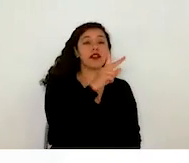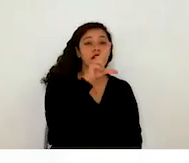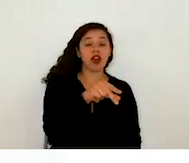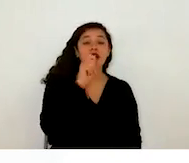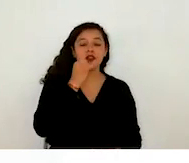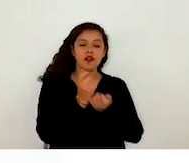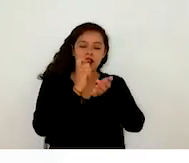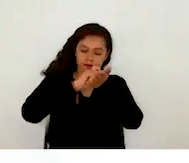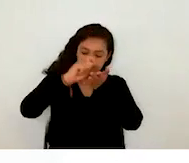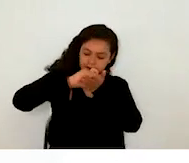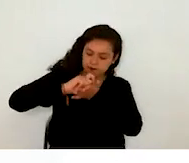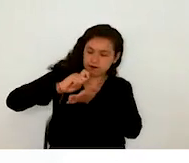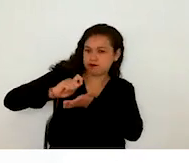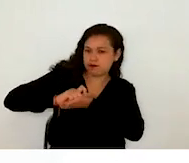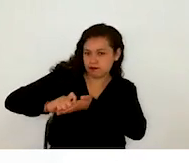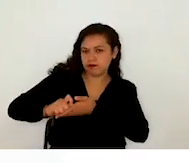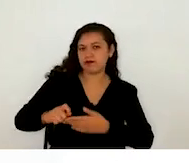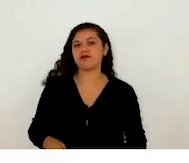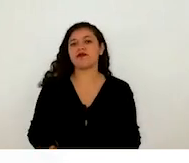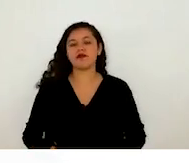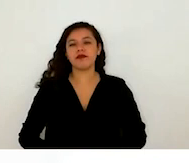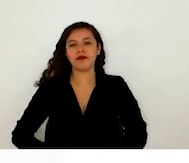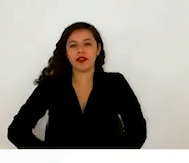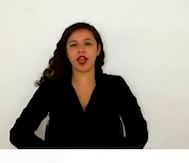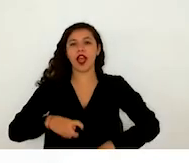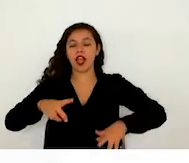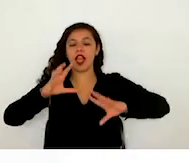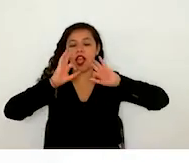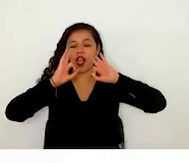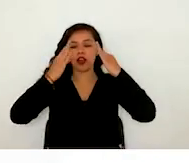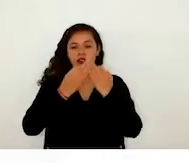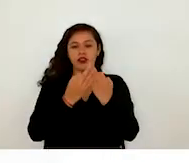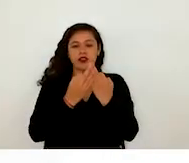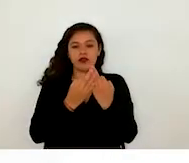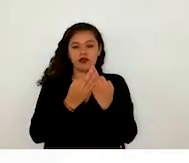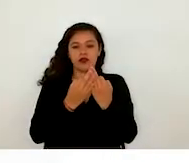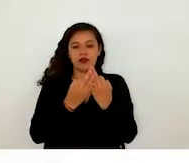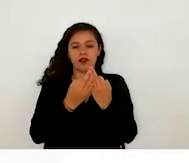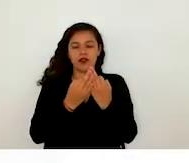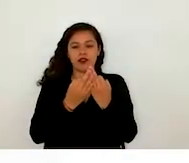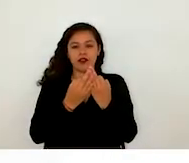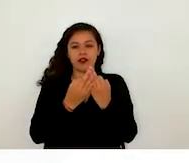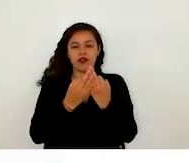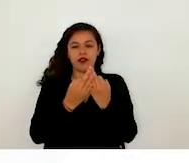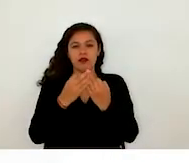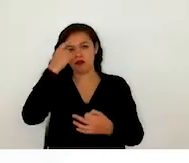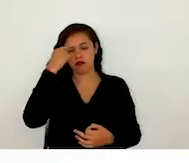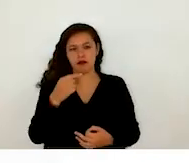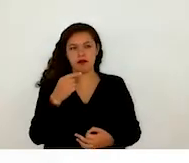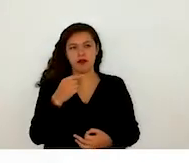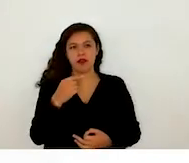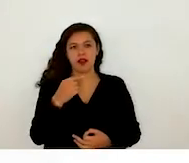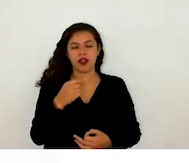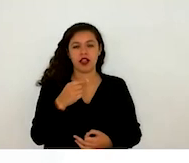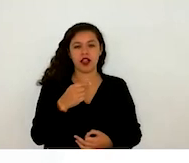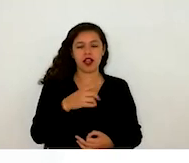escribe la que se escribe y estos medios sí que es parte del de éste del canal es el mail el memorándum y las